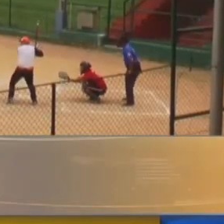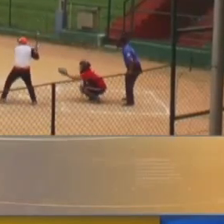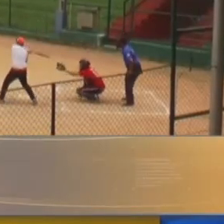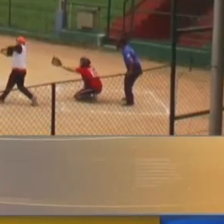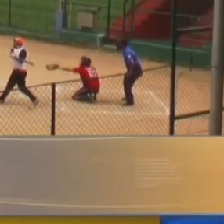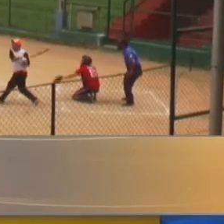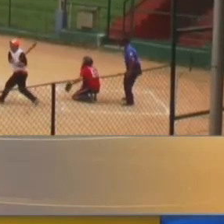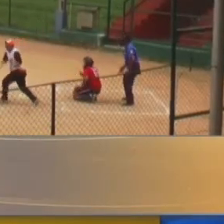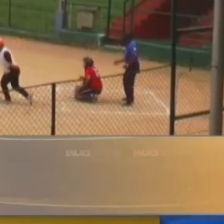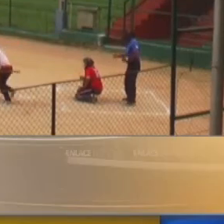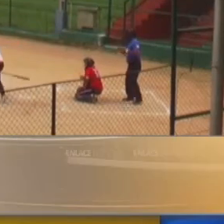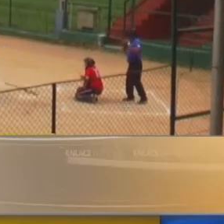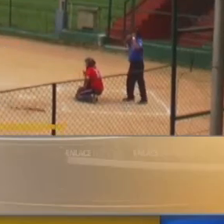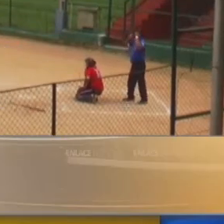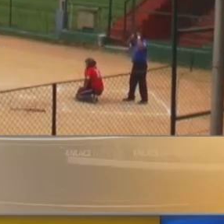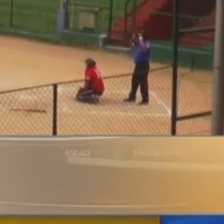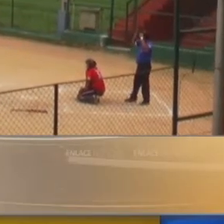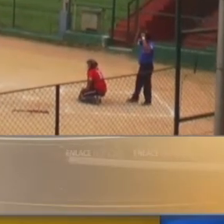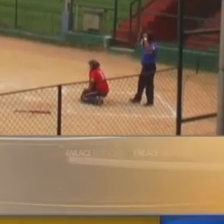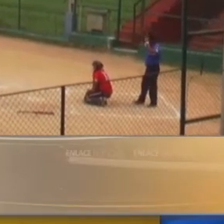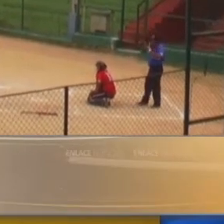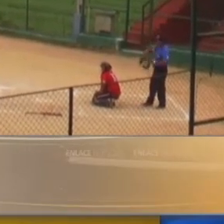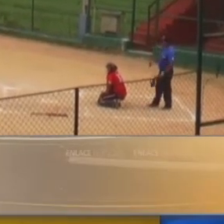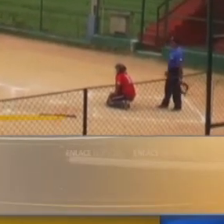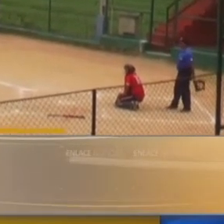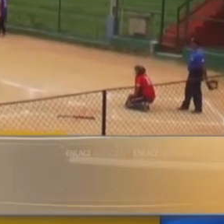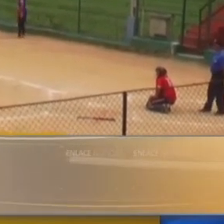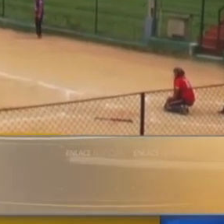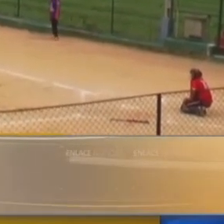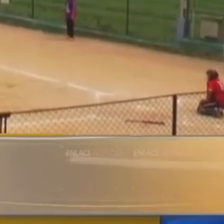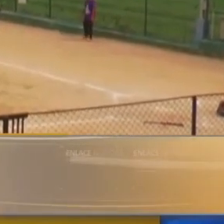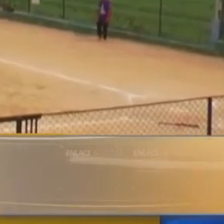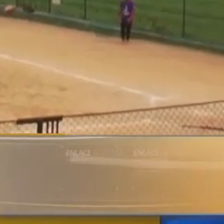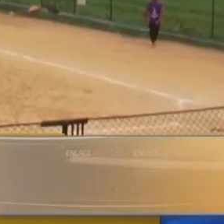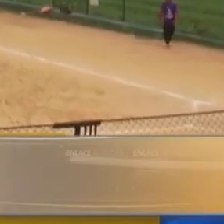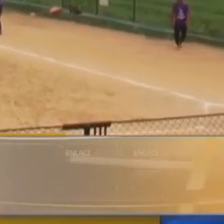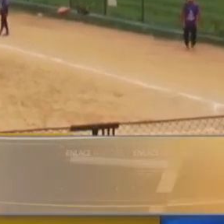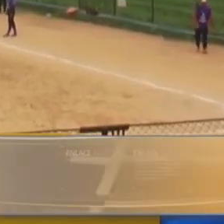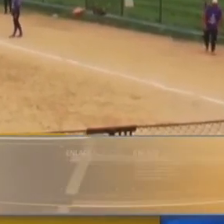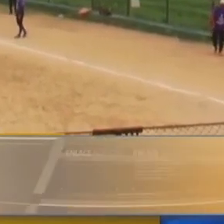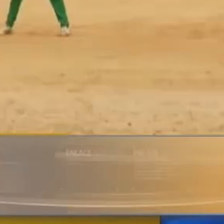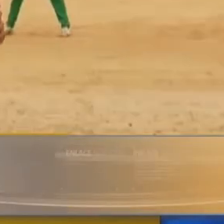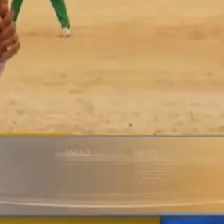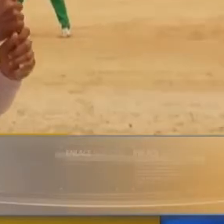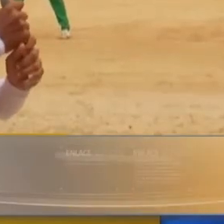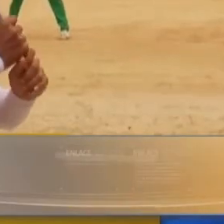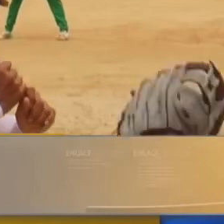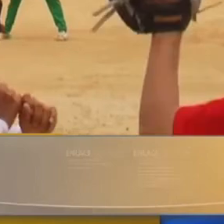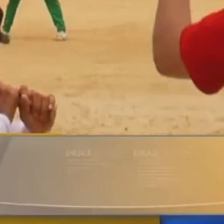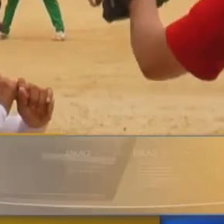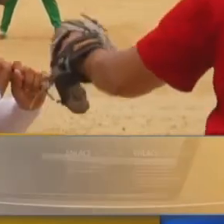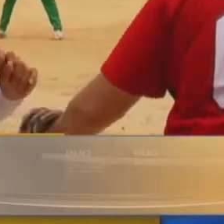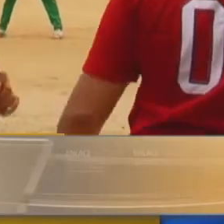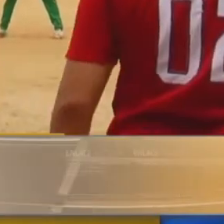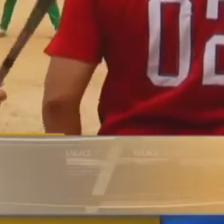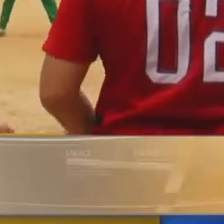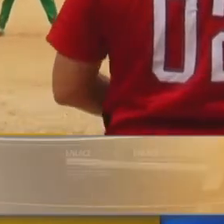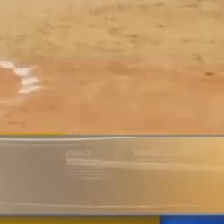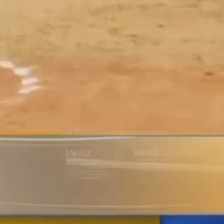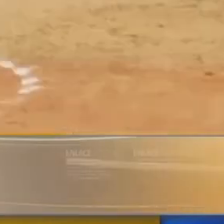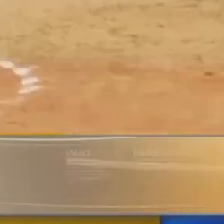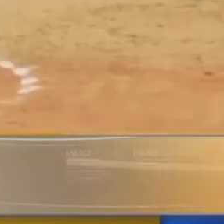Softball cumplió en el estadio Joaquín Barros Machuca cuadrangular para recolectar fondos y viajar en septiembre próximo a la ciudad de Barranquilla a participar de